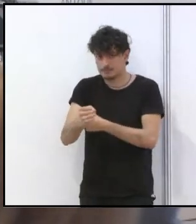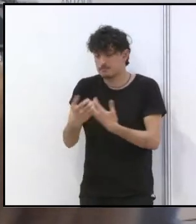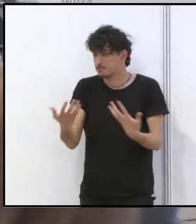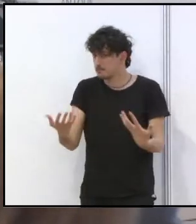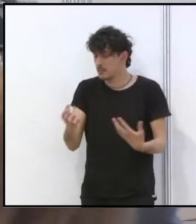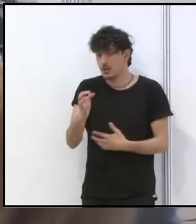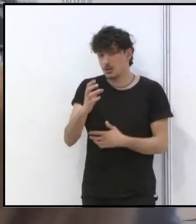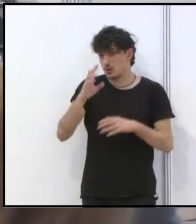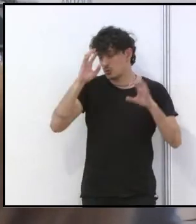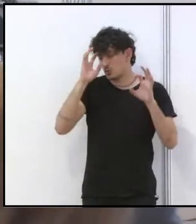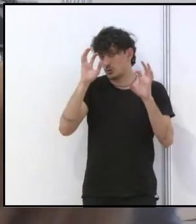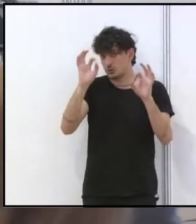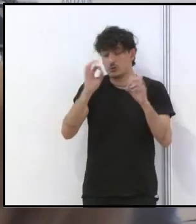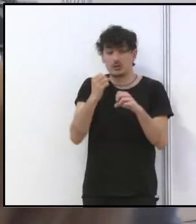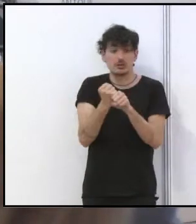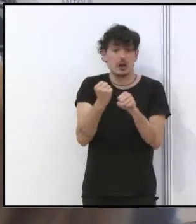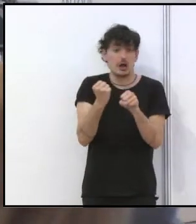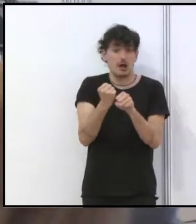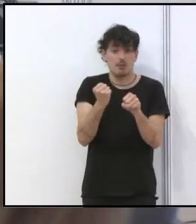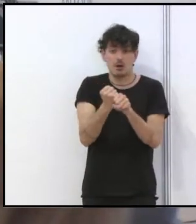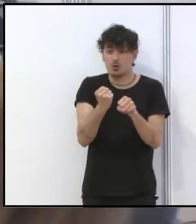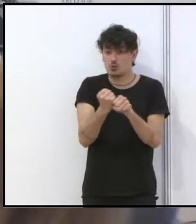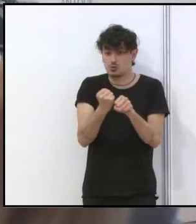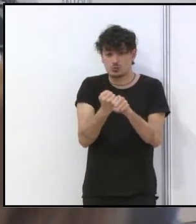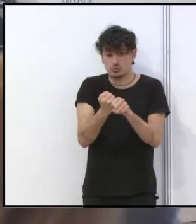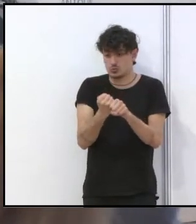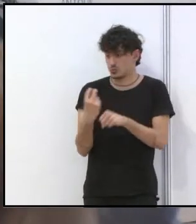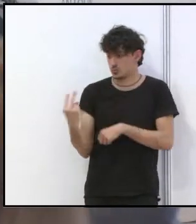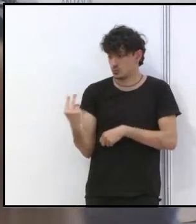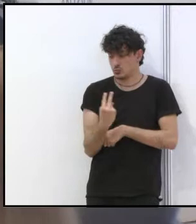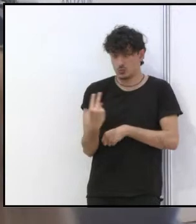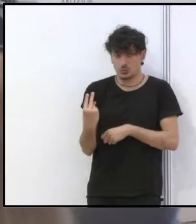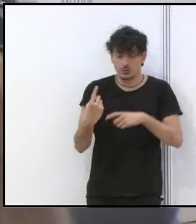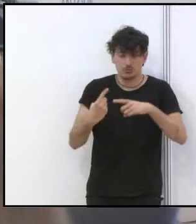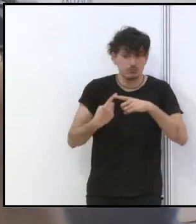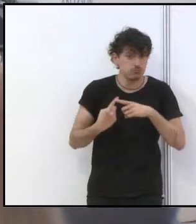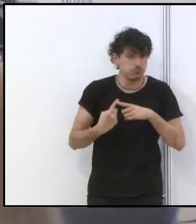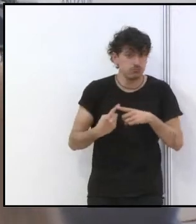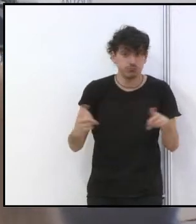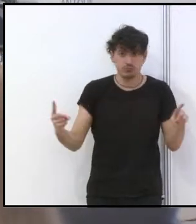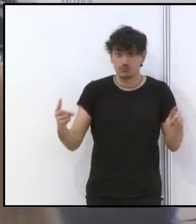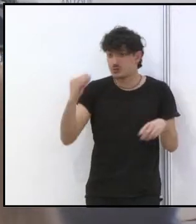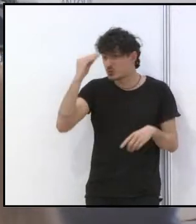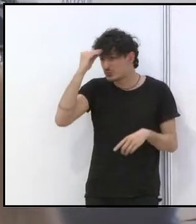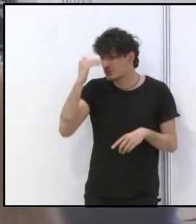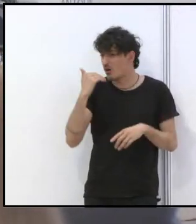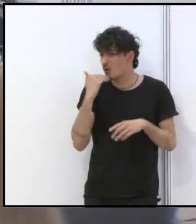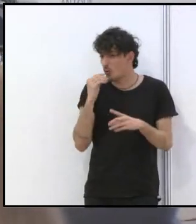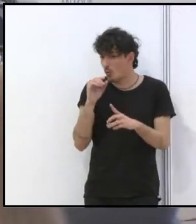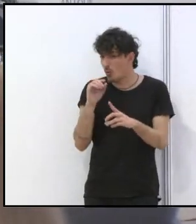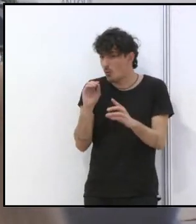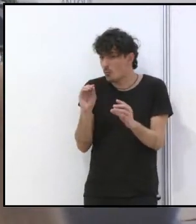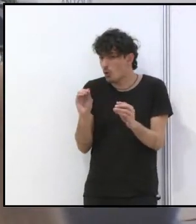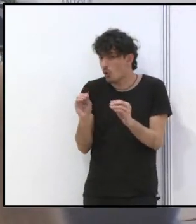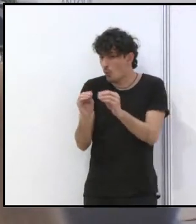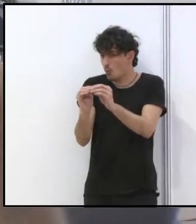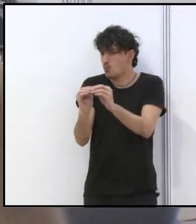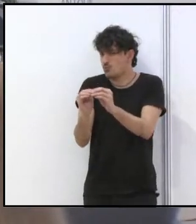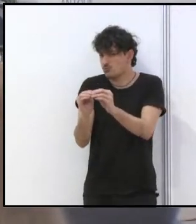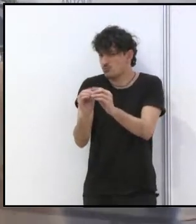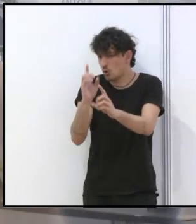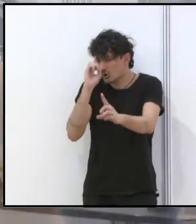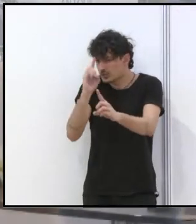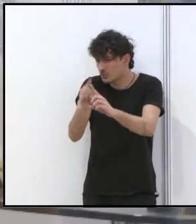evidentemente, a pesar de que nuestros trabajos son muy distintos, creo que hay una búsqueda común en lo que